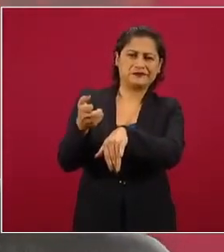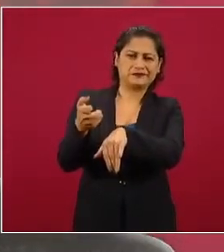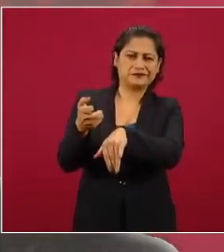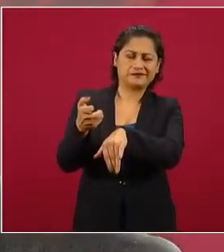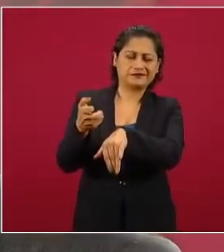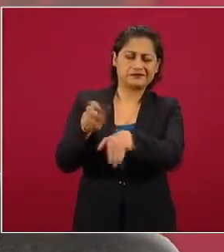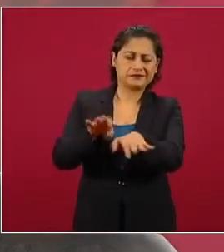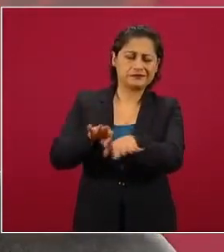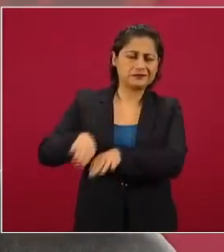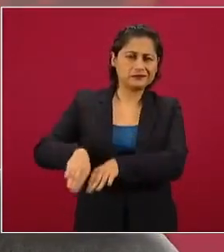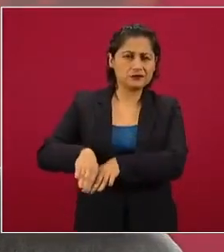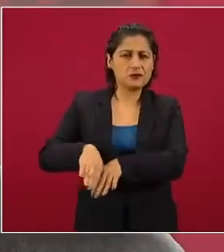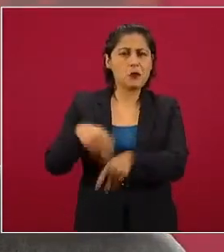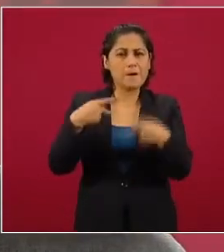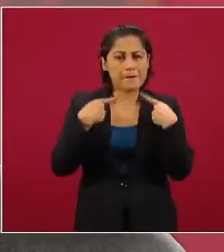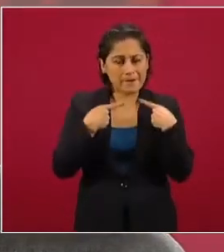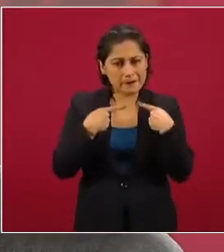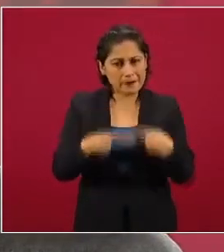personas